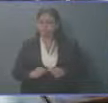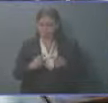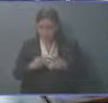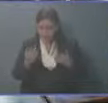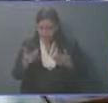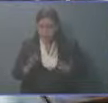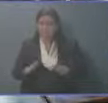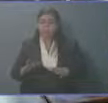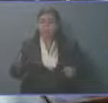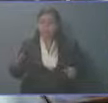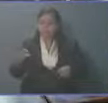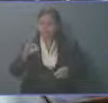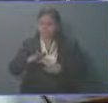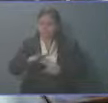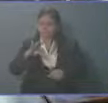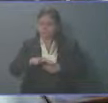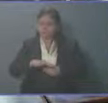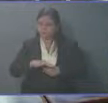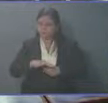sus votos